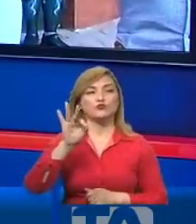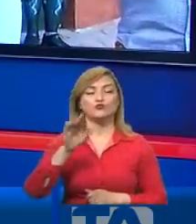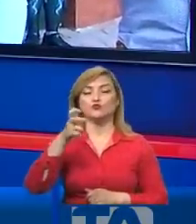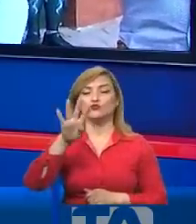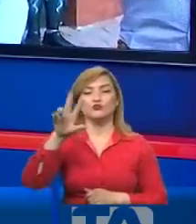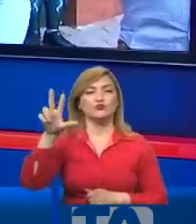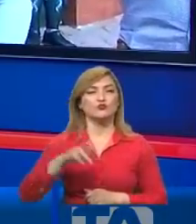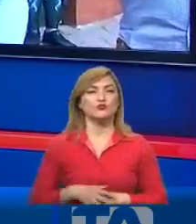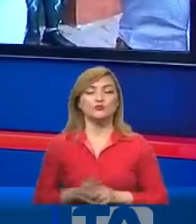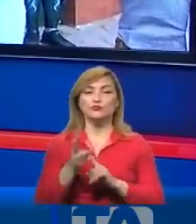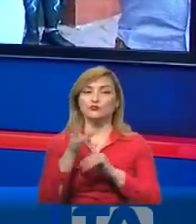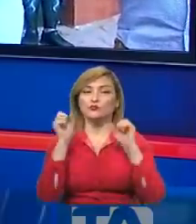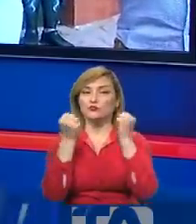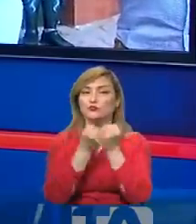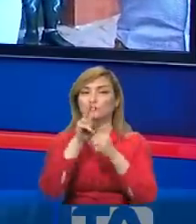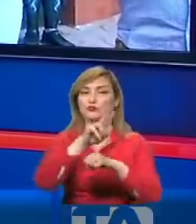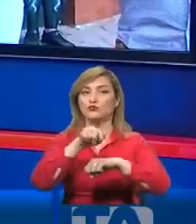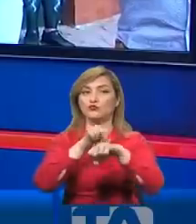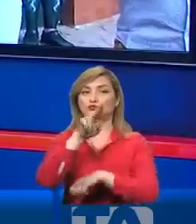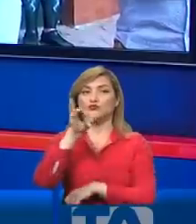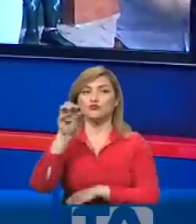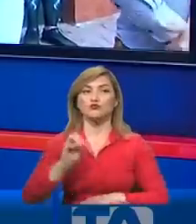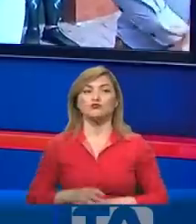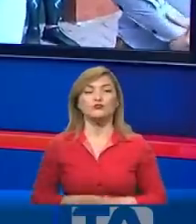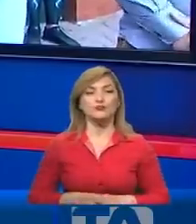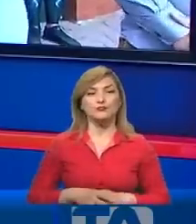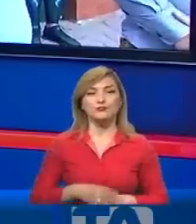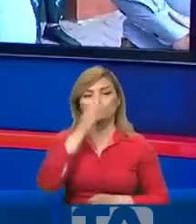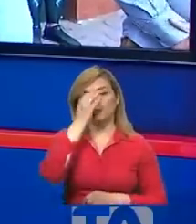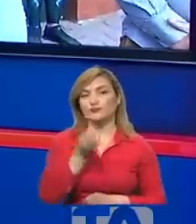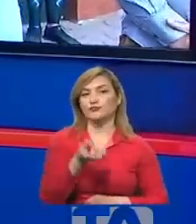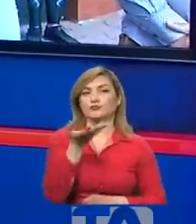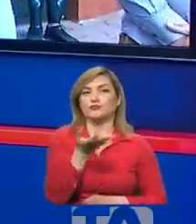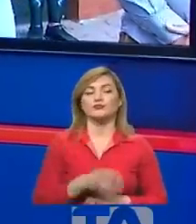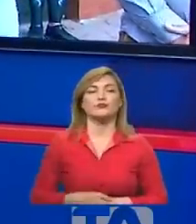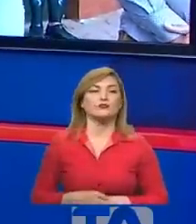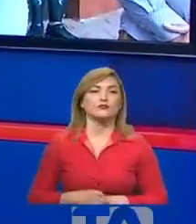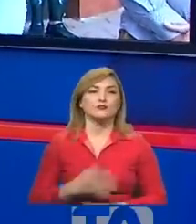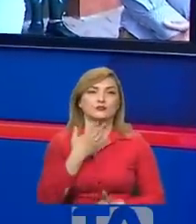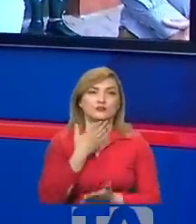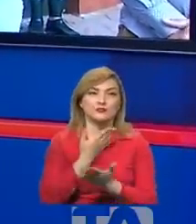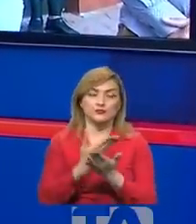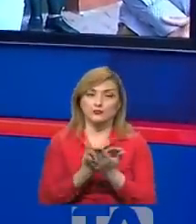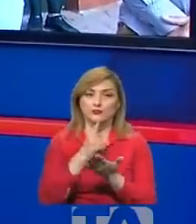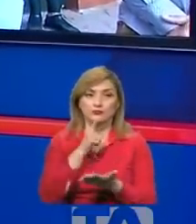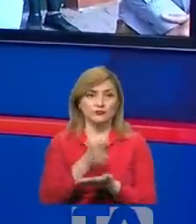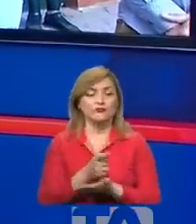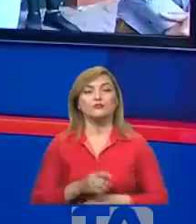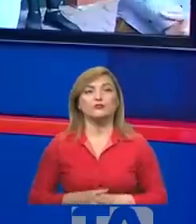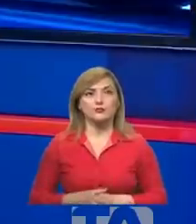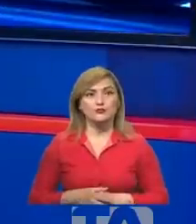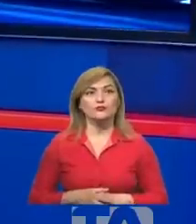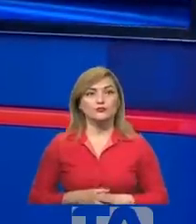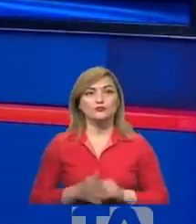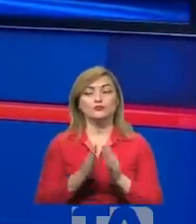099-489-1343 o a través de redes sociales en 24 horas UIO. Muy buenos días. Gracias, Steffi. Efectivamente, escuchamos